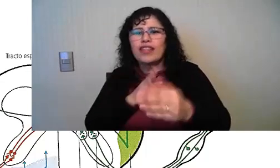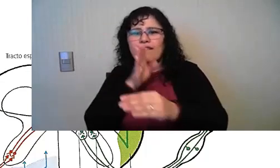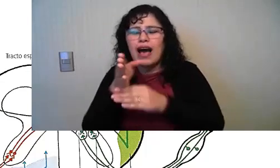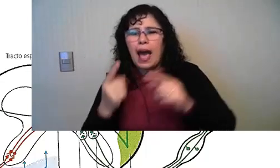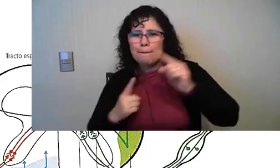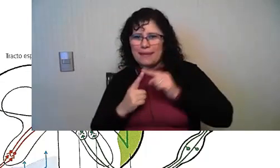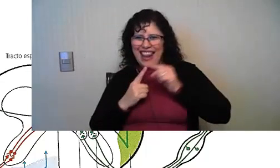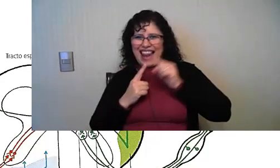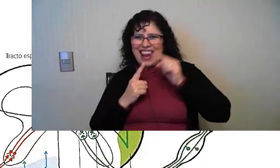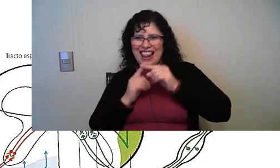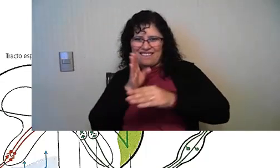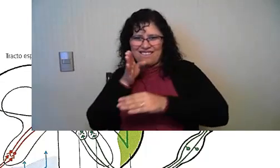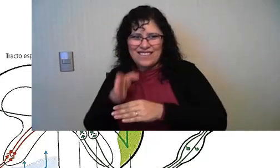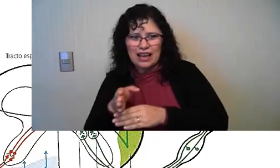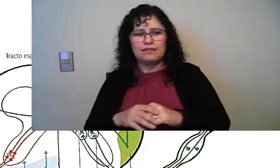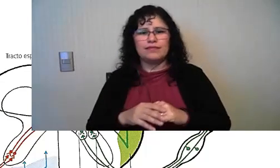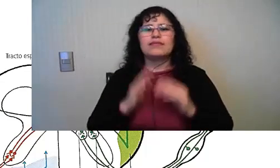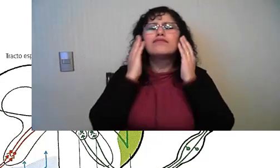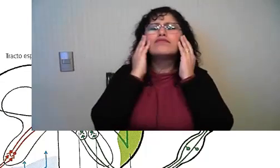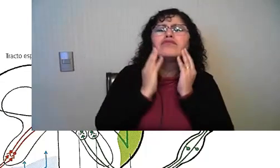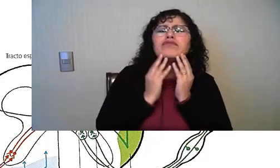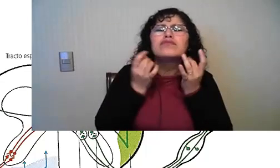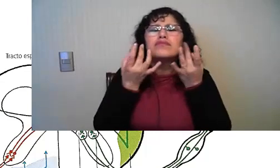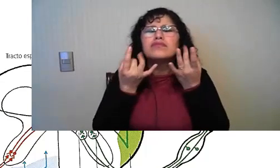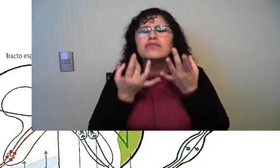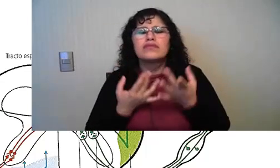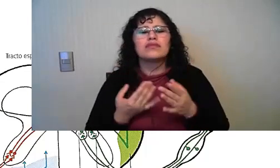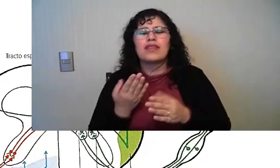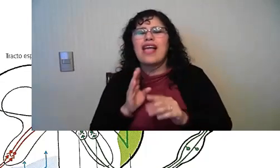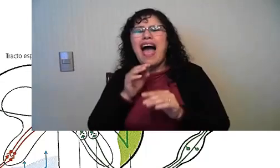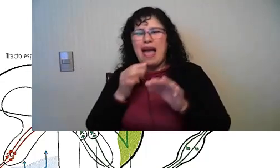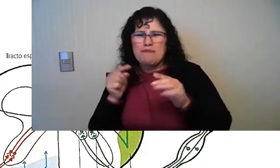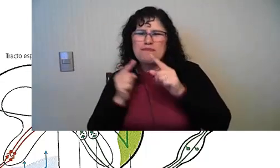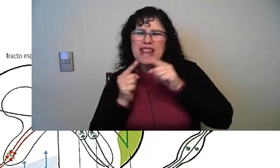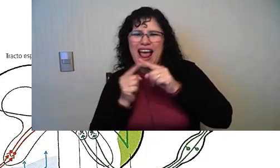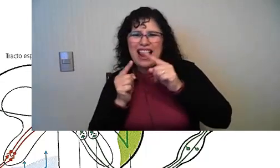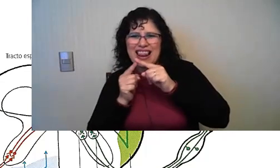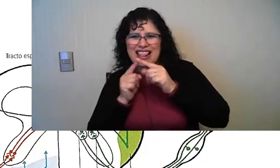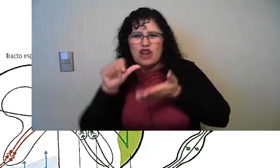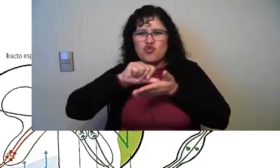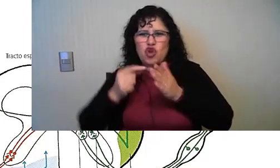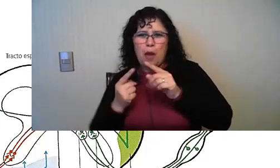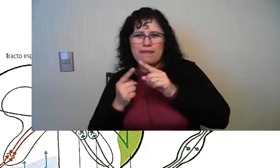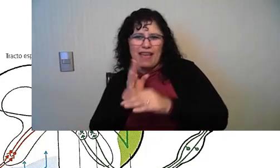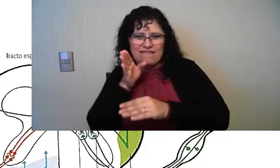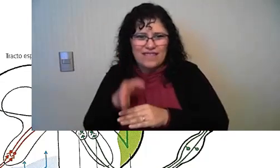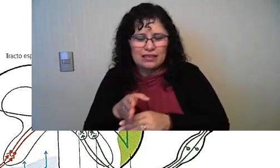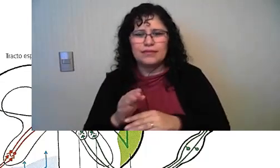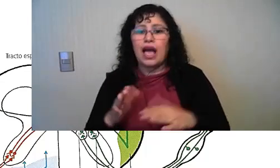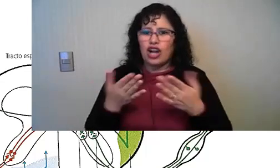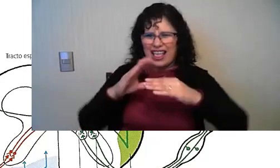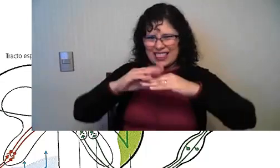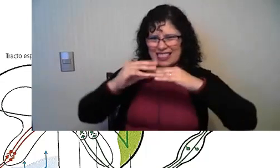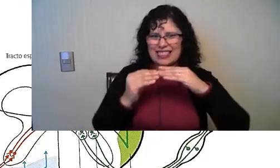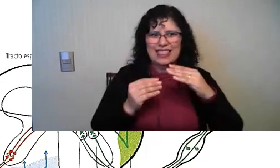de la mejilla, al núcleo espinal. El dolor de la mandíbula, al núcleo espinal. ¿Sí? El tacto fino que yo detecto con la frente